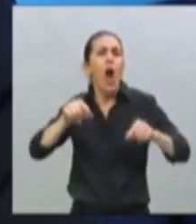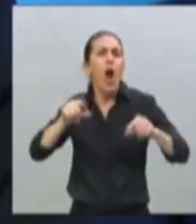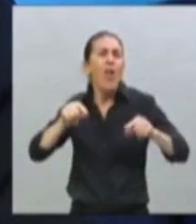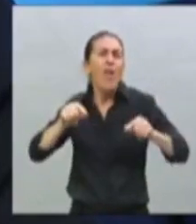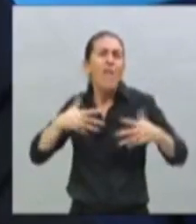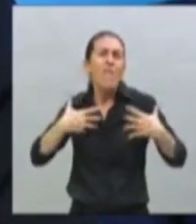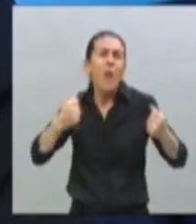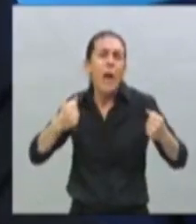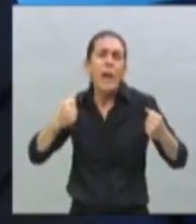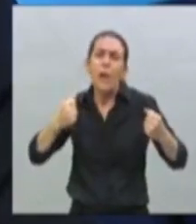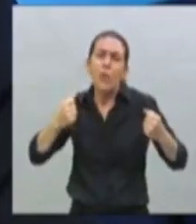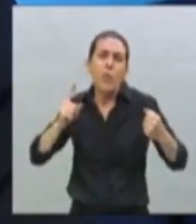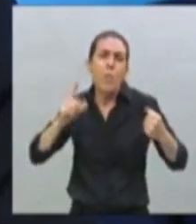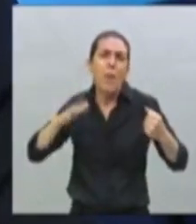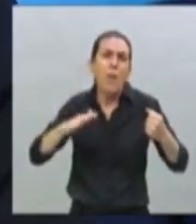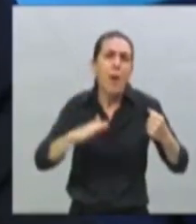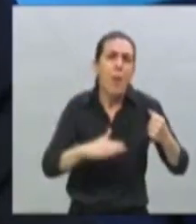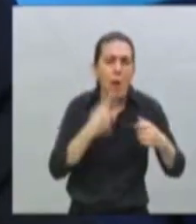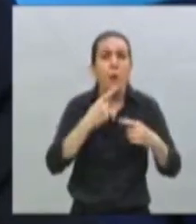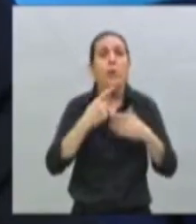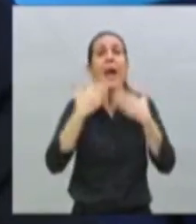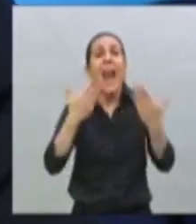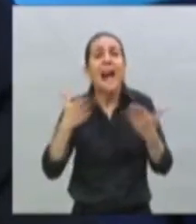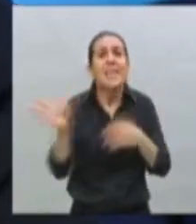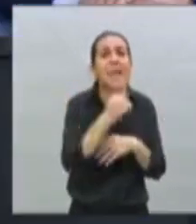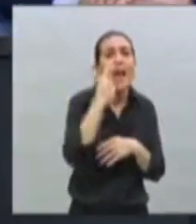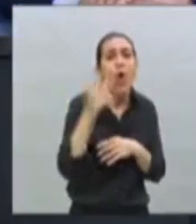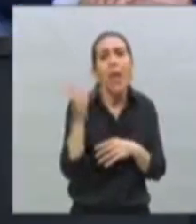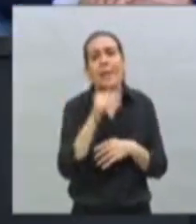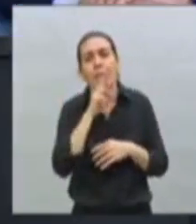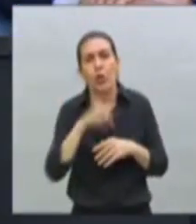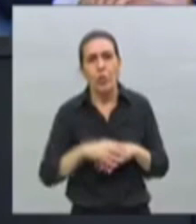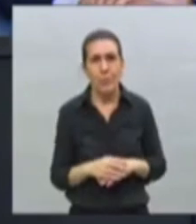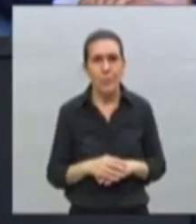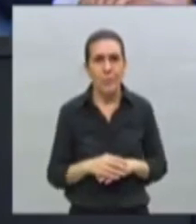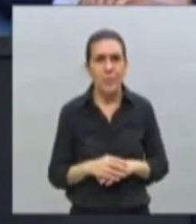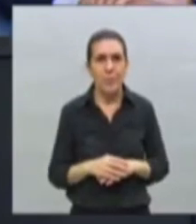vivir. Muchísimas gracias a todos y a todas.